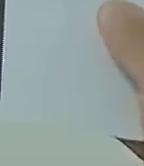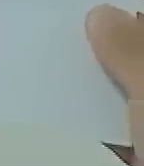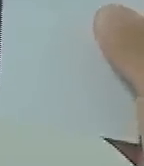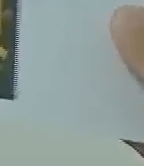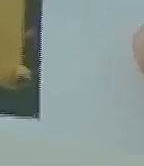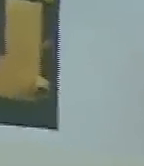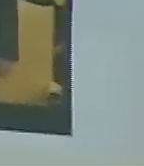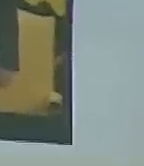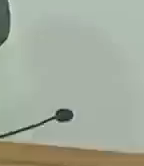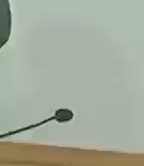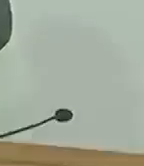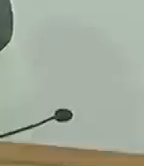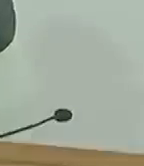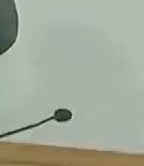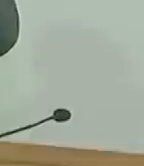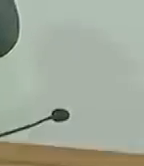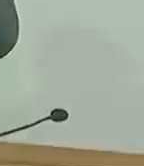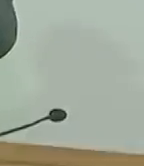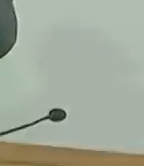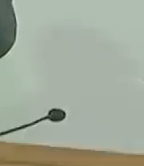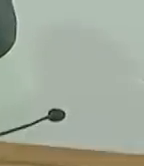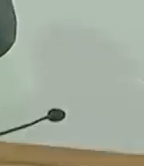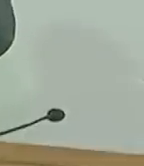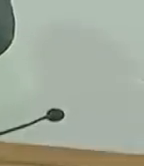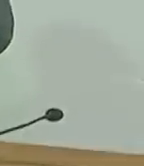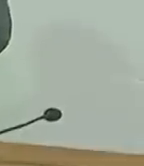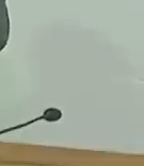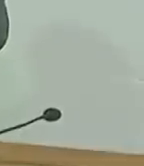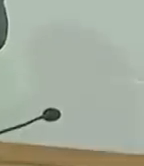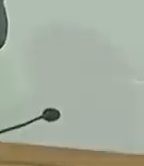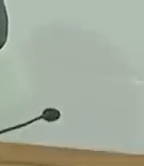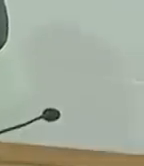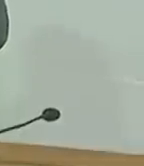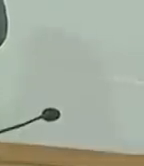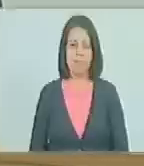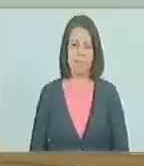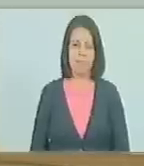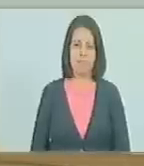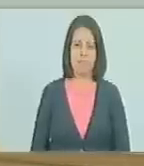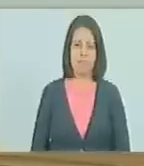Arrastrado. Poca cosa. Basura.